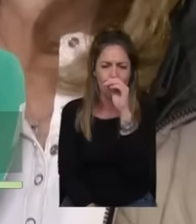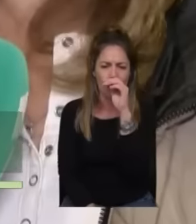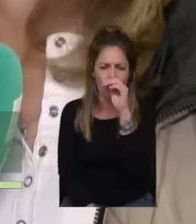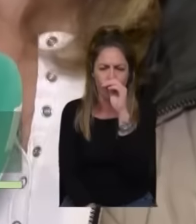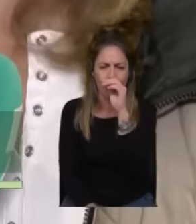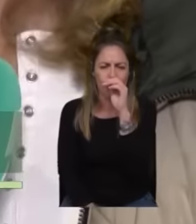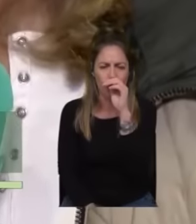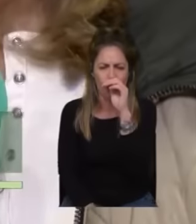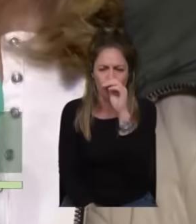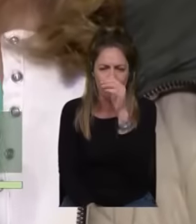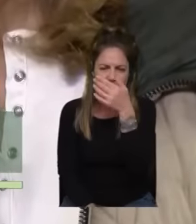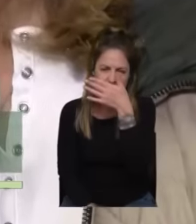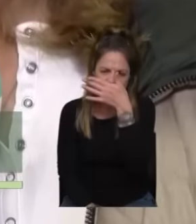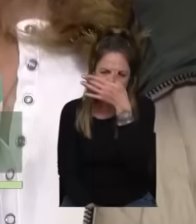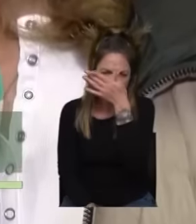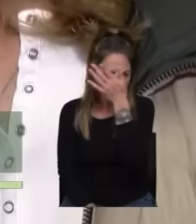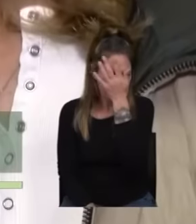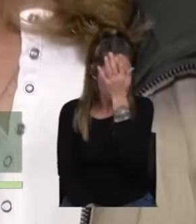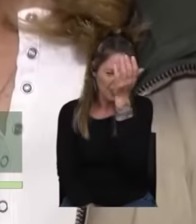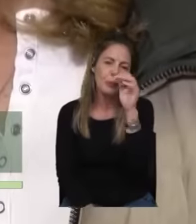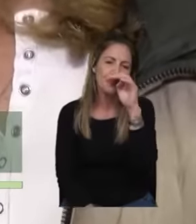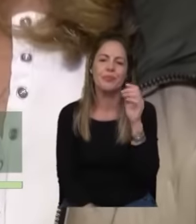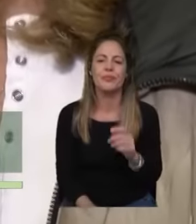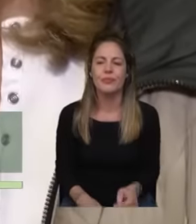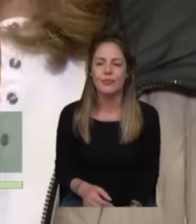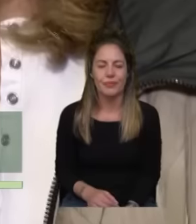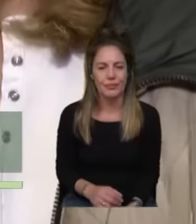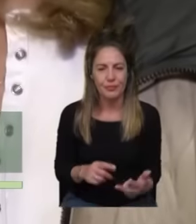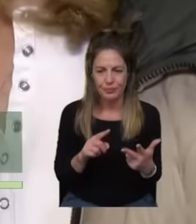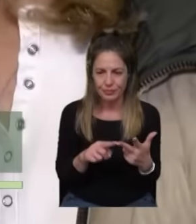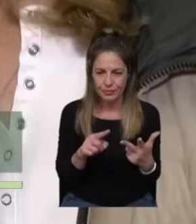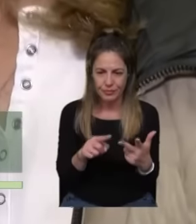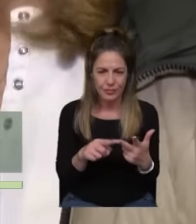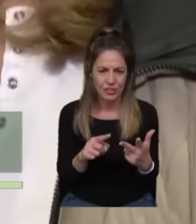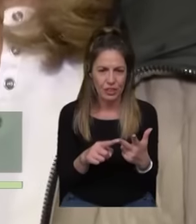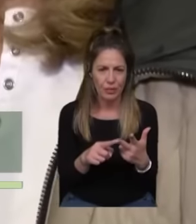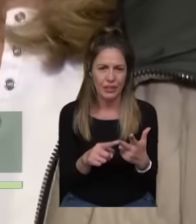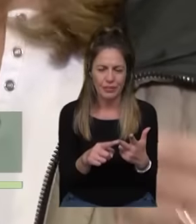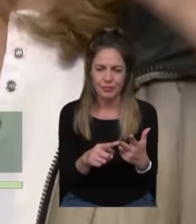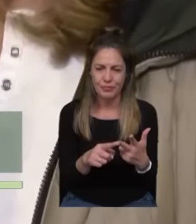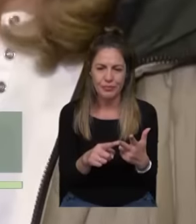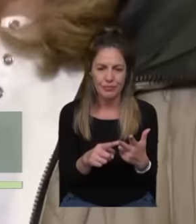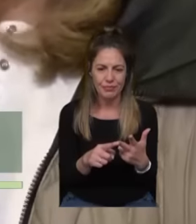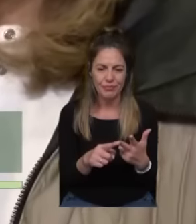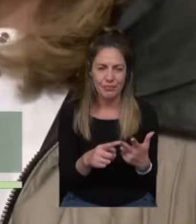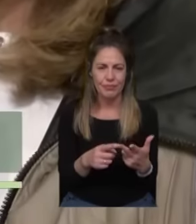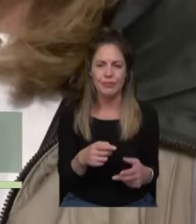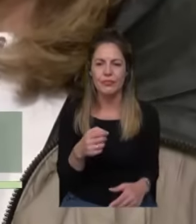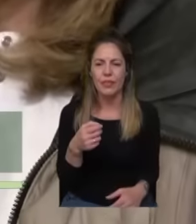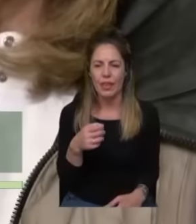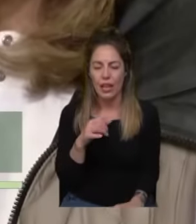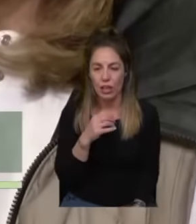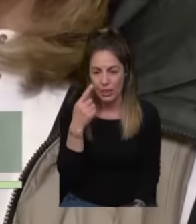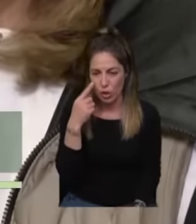aspecto, pero también es preocupante. Lo tercero es que estas filtraciones son las mismas que había en agosto